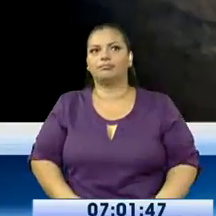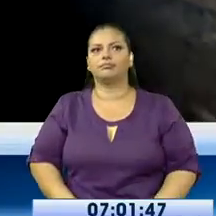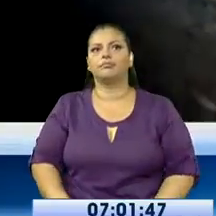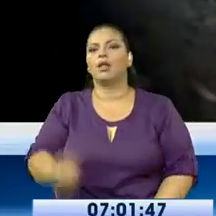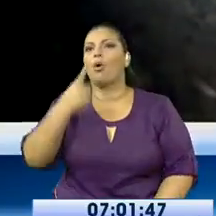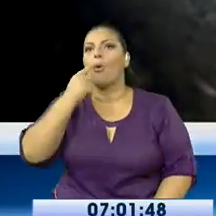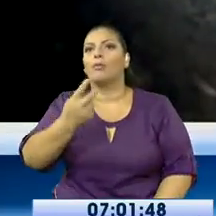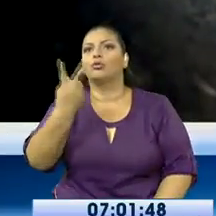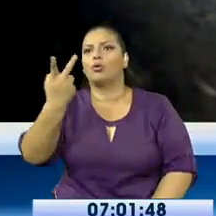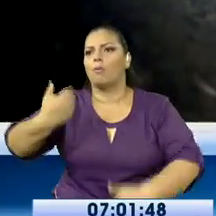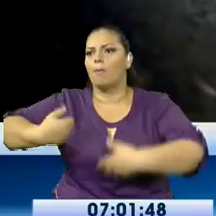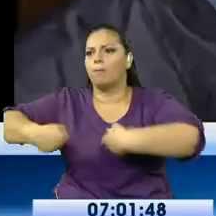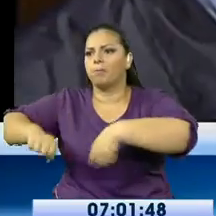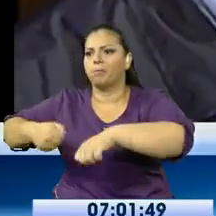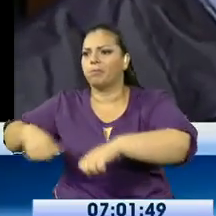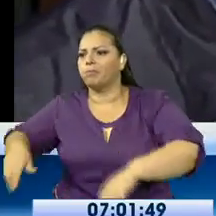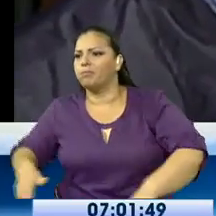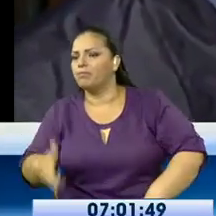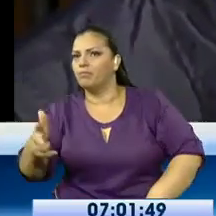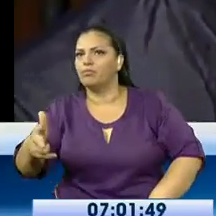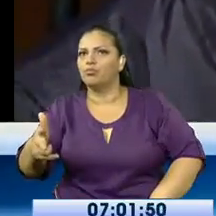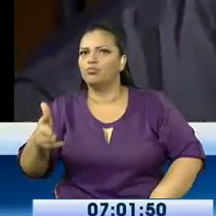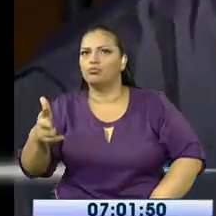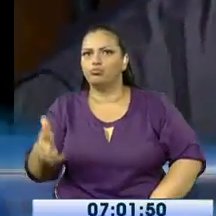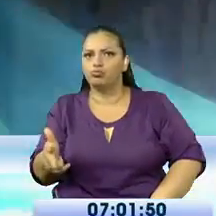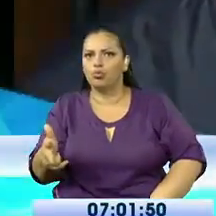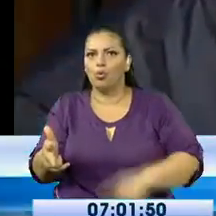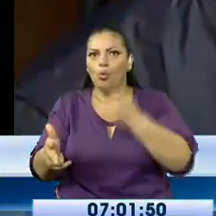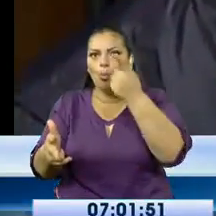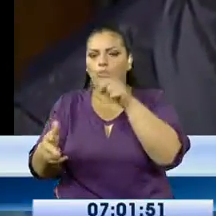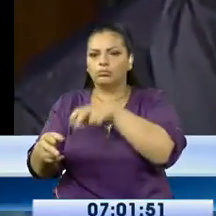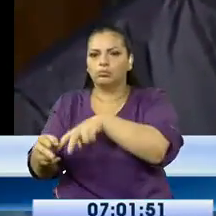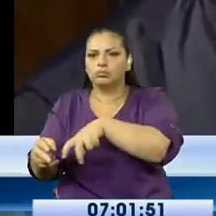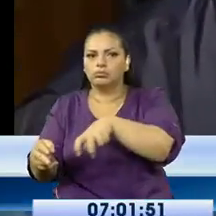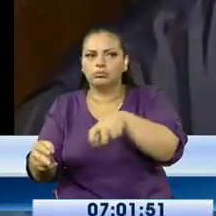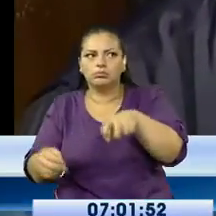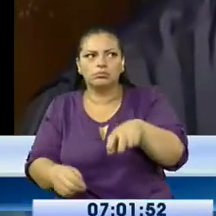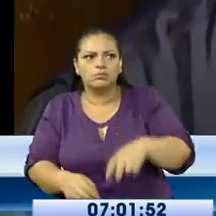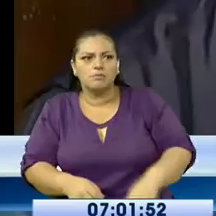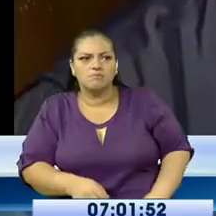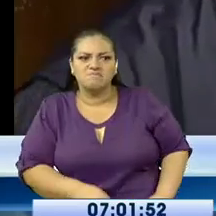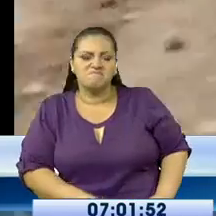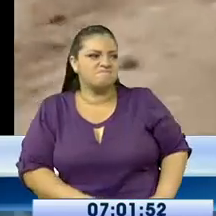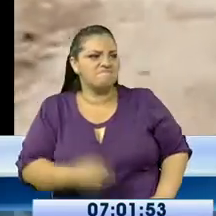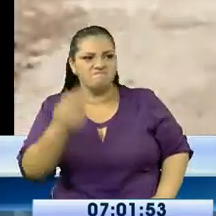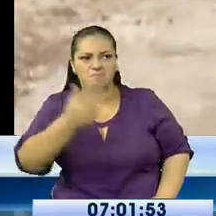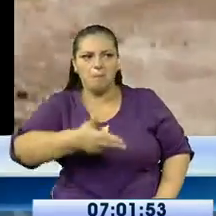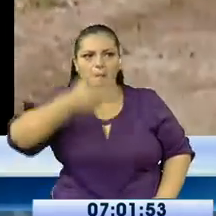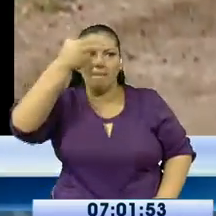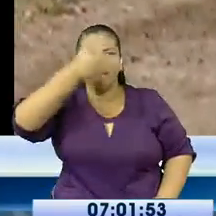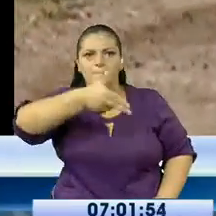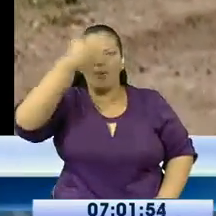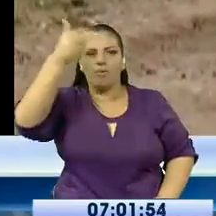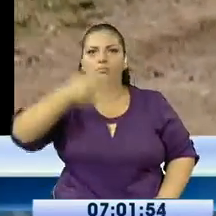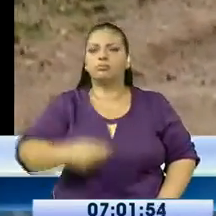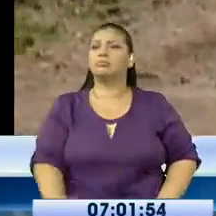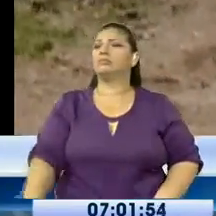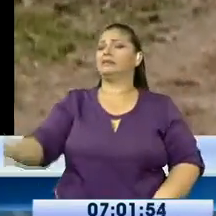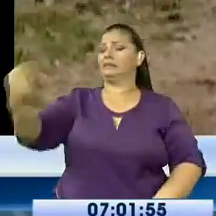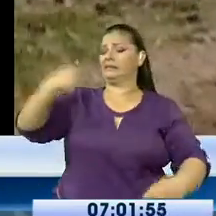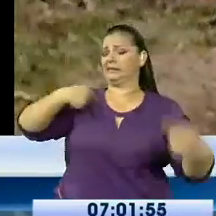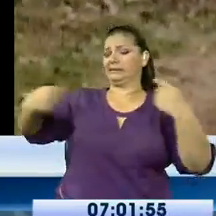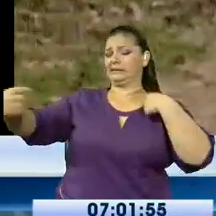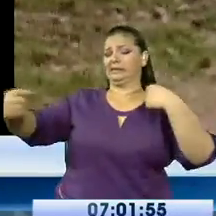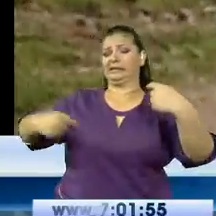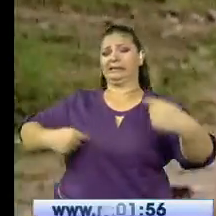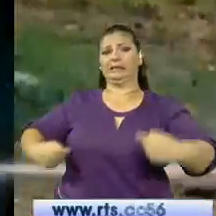que lo estaba esperando. Todo apunta que no se trata de un robo, que más bien se trata de un sicariato. Varios impactos de bala en toda su humanidad. También